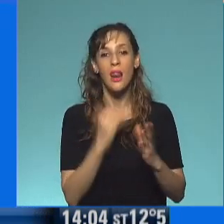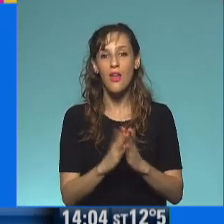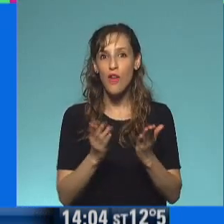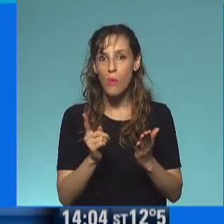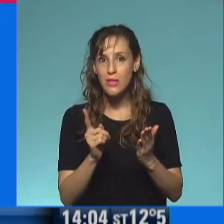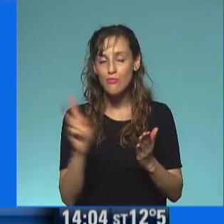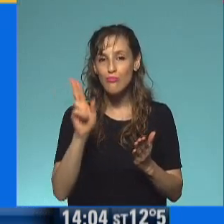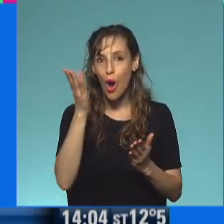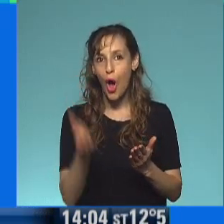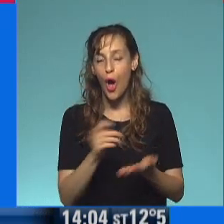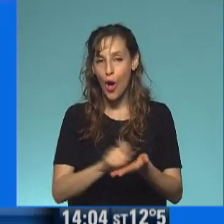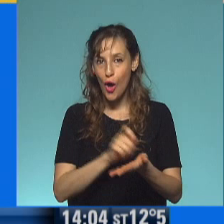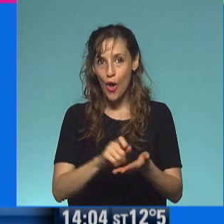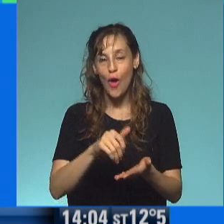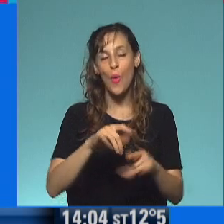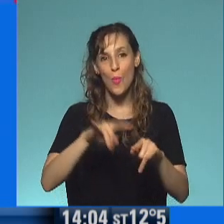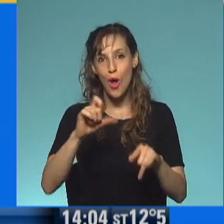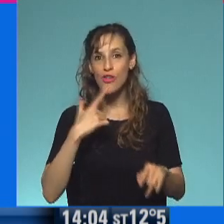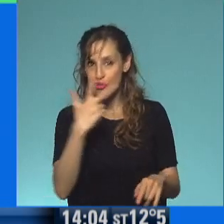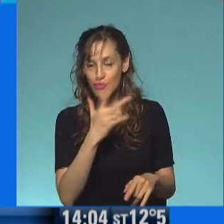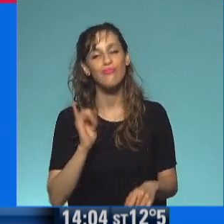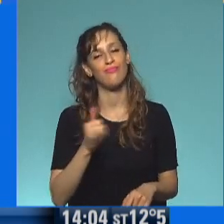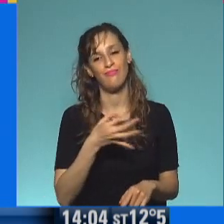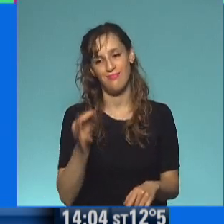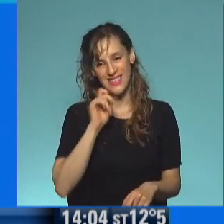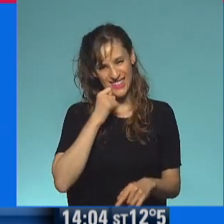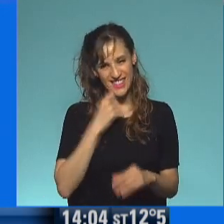Elena. Perfecto. Qué lindo.